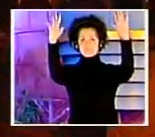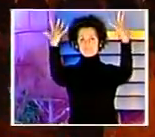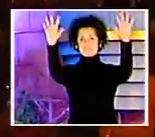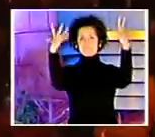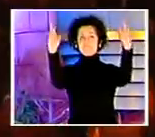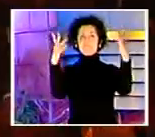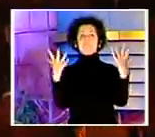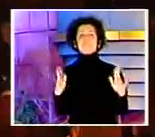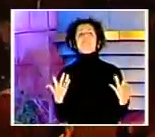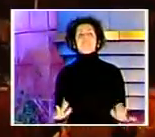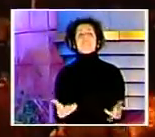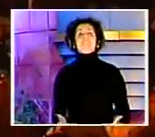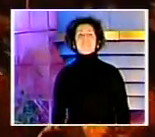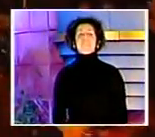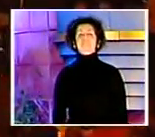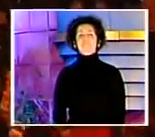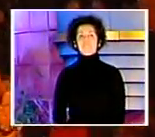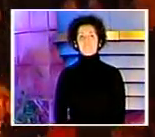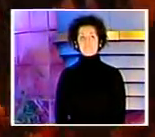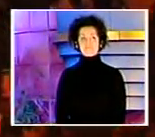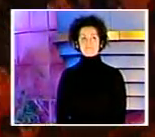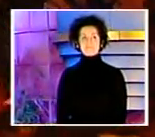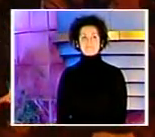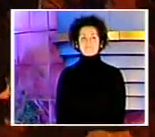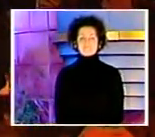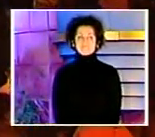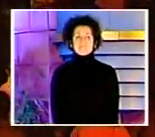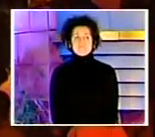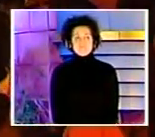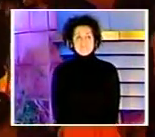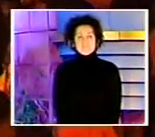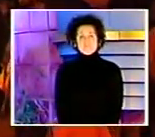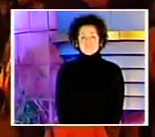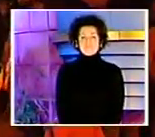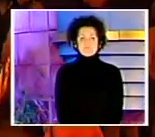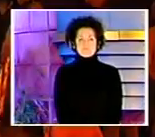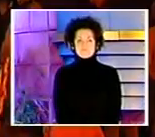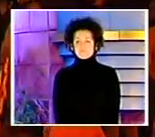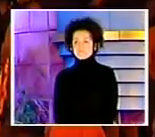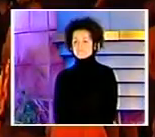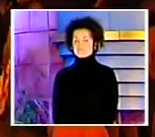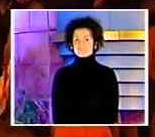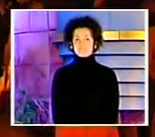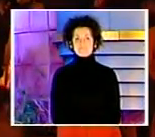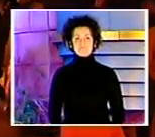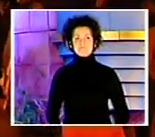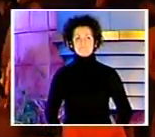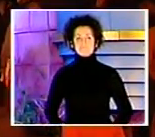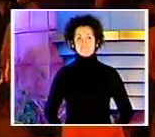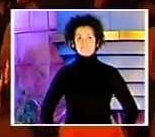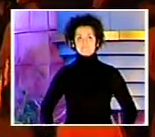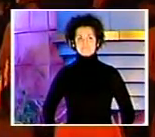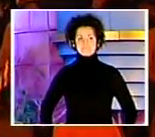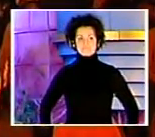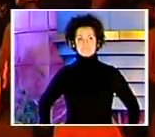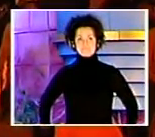que muy simpático, con mucha ironía, sobre todo ese guiño a dos grandes directores del carnaval de las Palmas de Gran Canaria, como Tito Rosales y